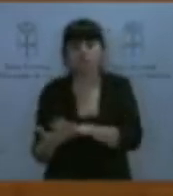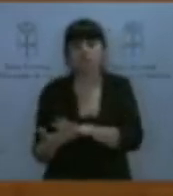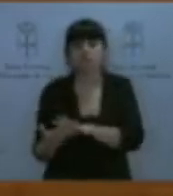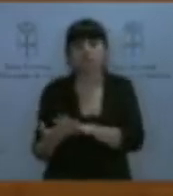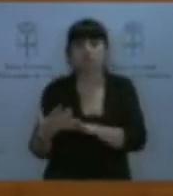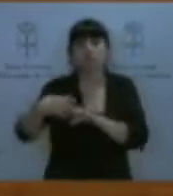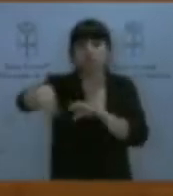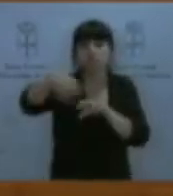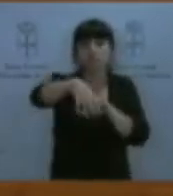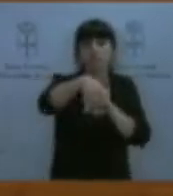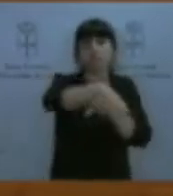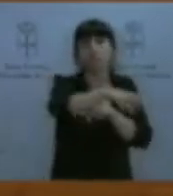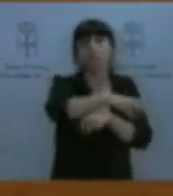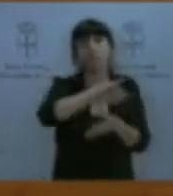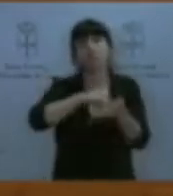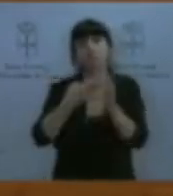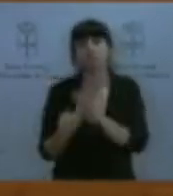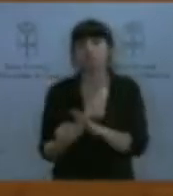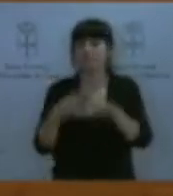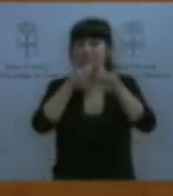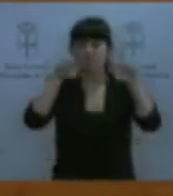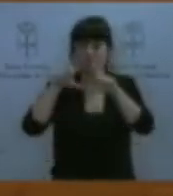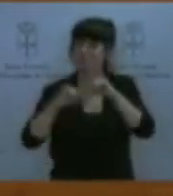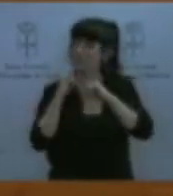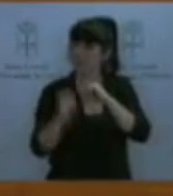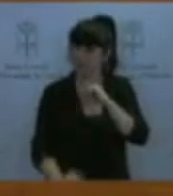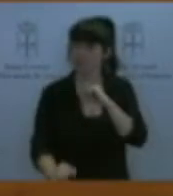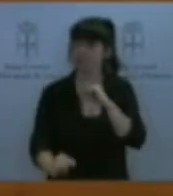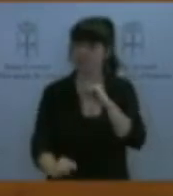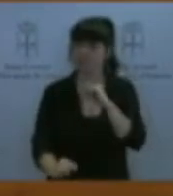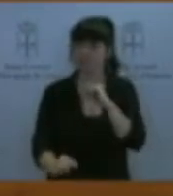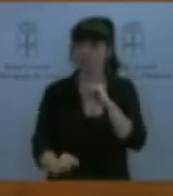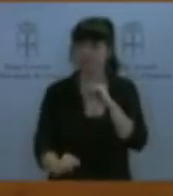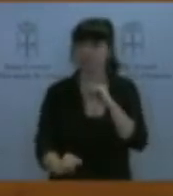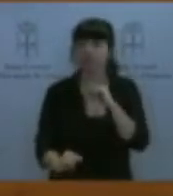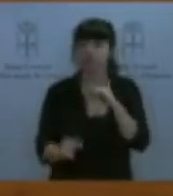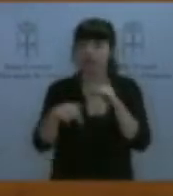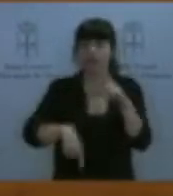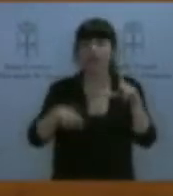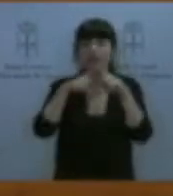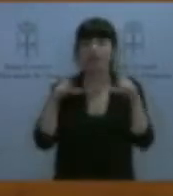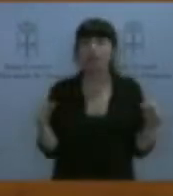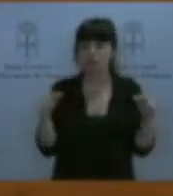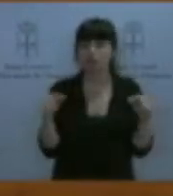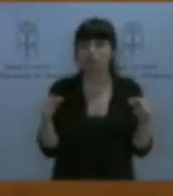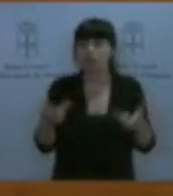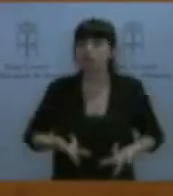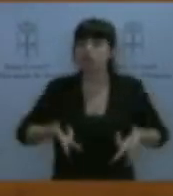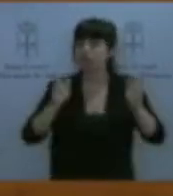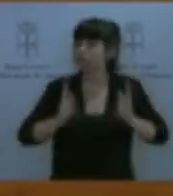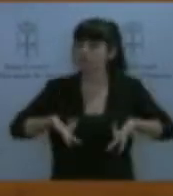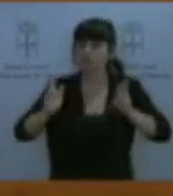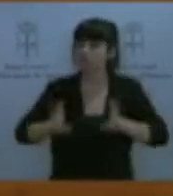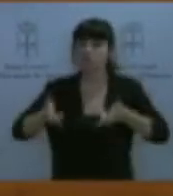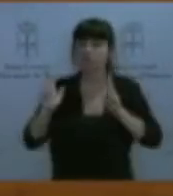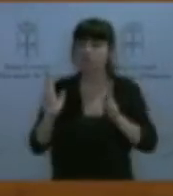Compañías eléctricas a las que, por cierto, en Asturias se les ha dado carta blanca. Podemos recordar el caso de la línea